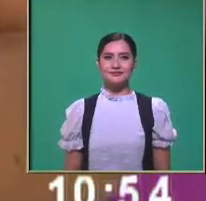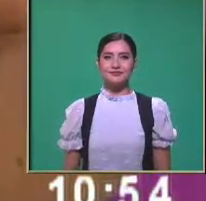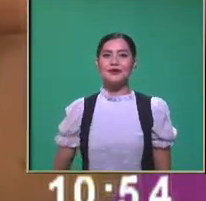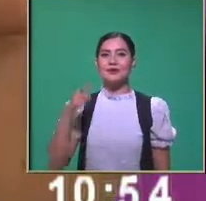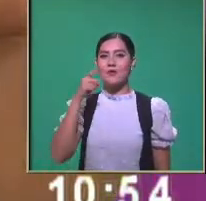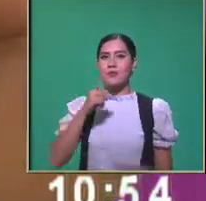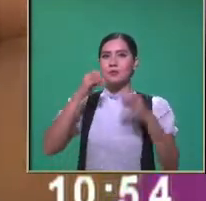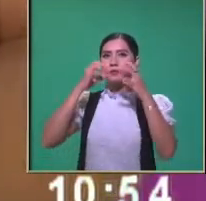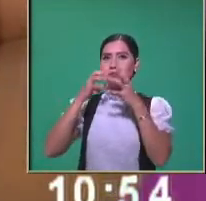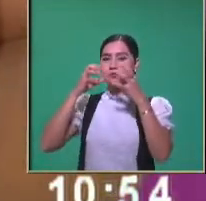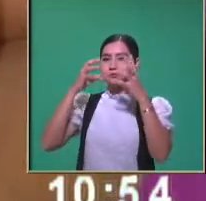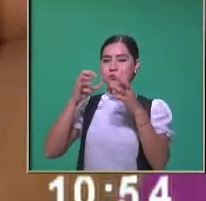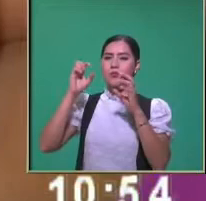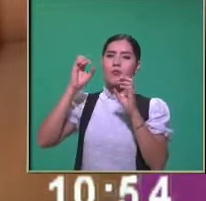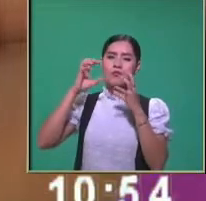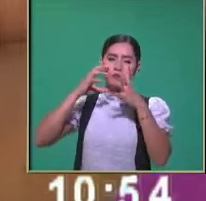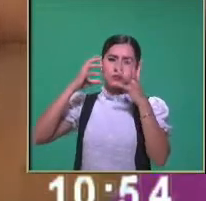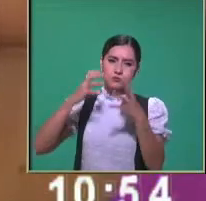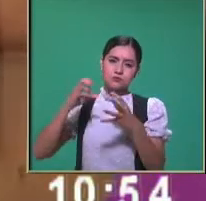¡Globo!